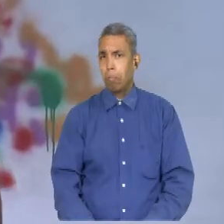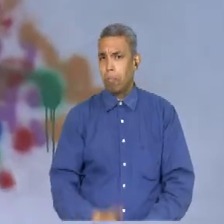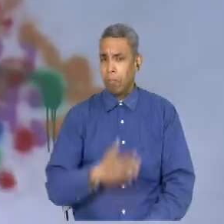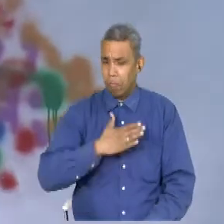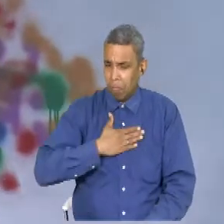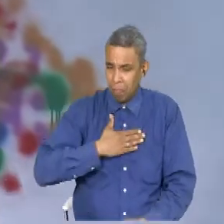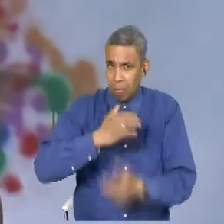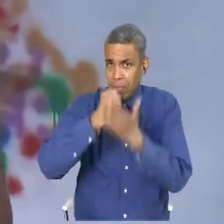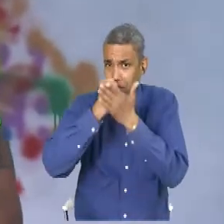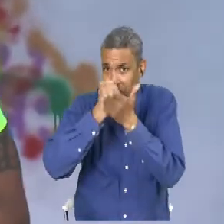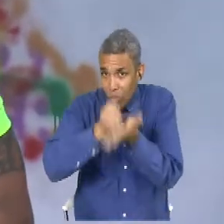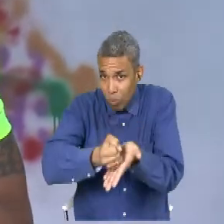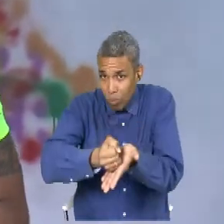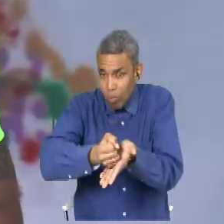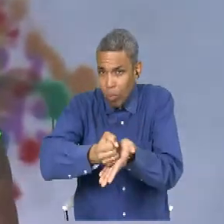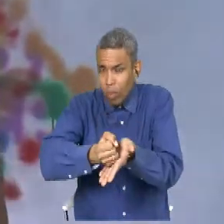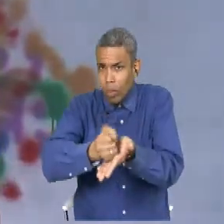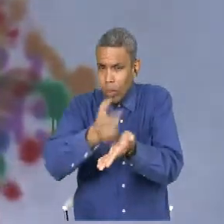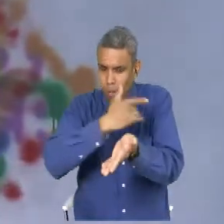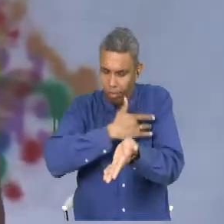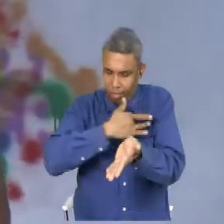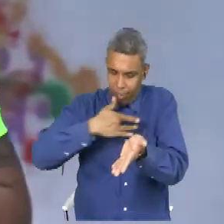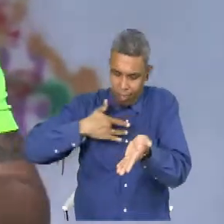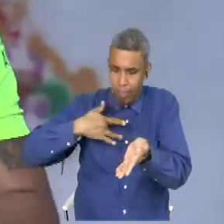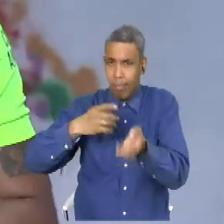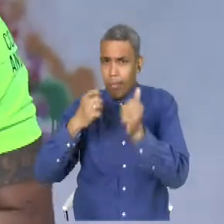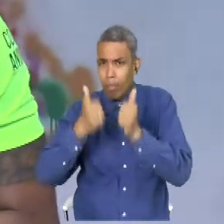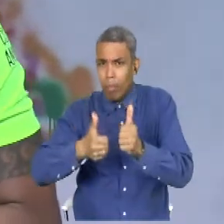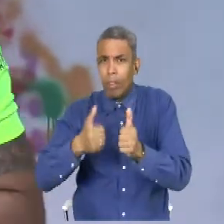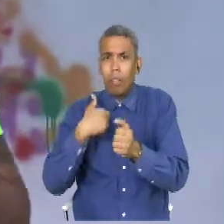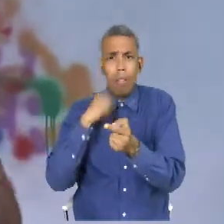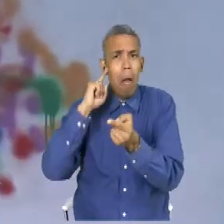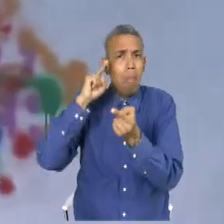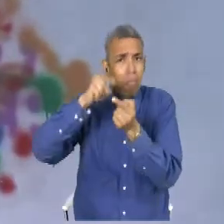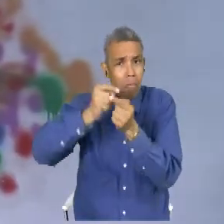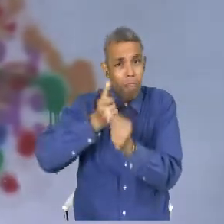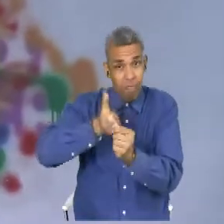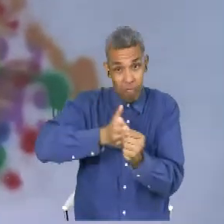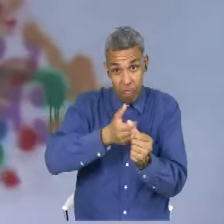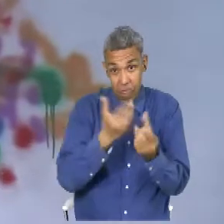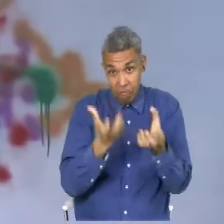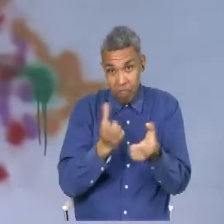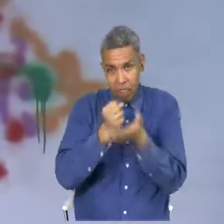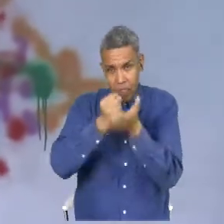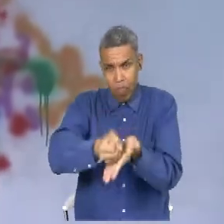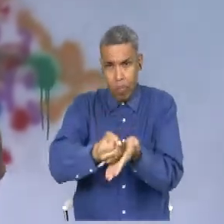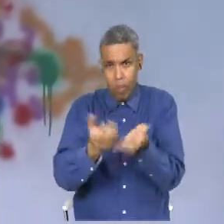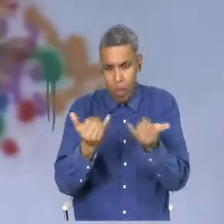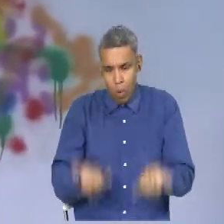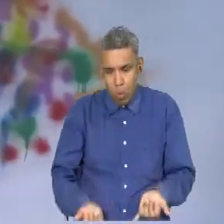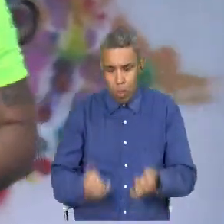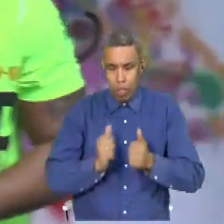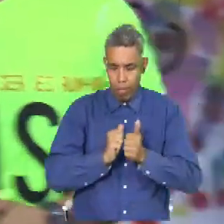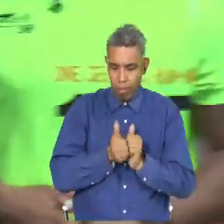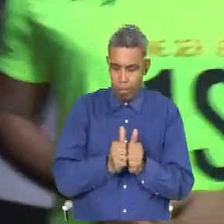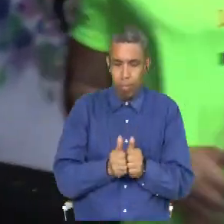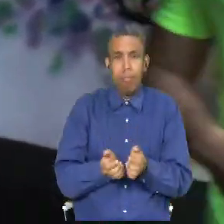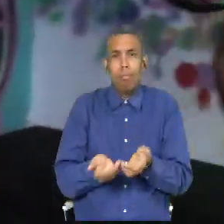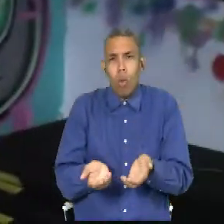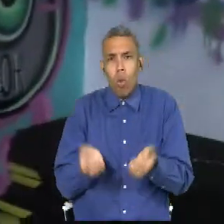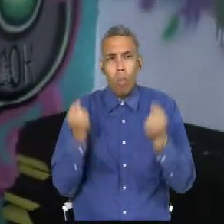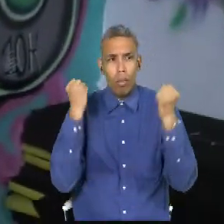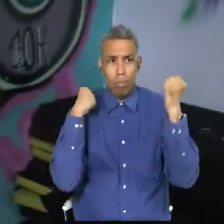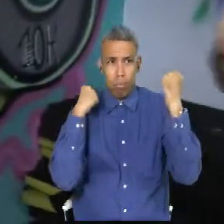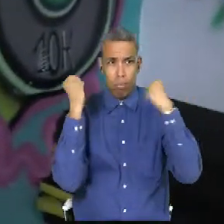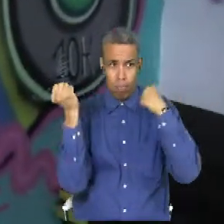sigan mejorando en el complemento, en el objetivo que cada uno quiere. Bueno, para hoy les tenemos una rutina de entrenamiento cardiovascular y de